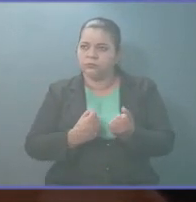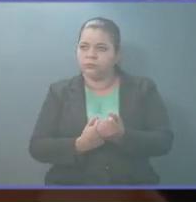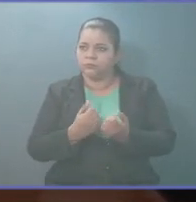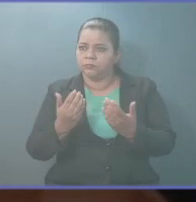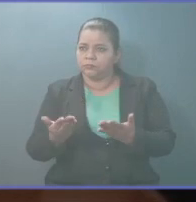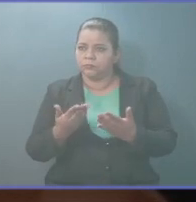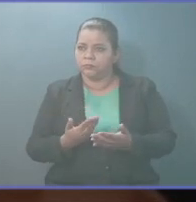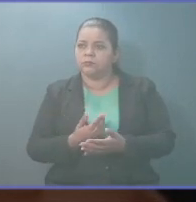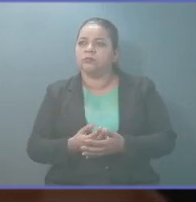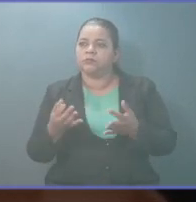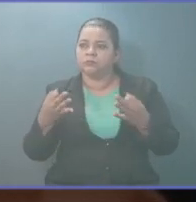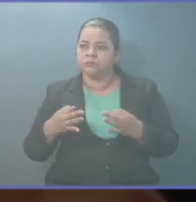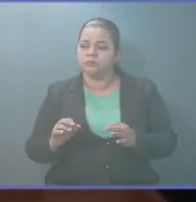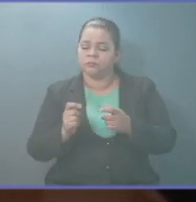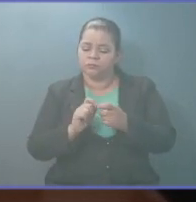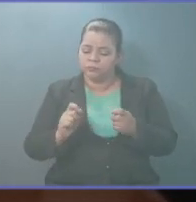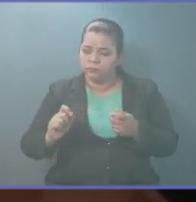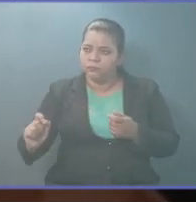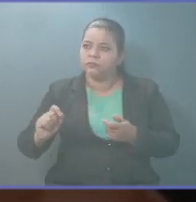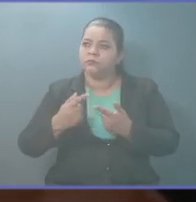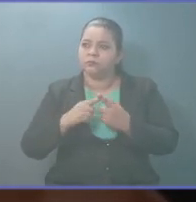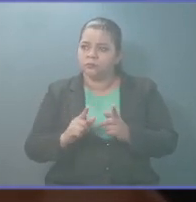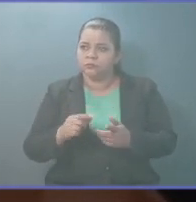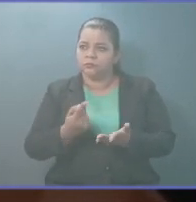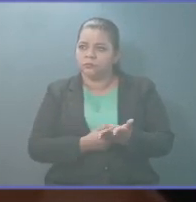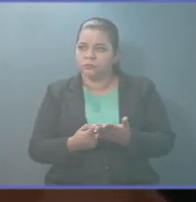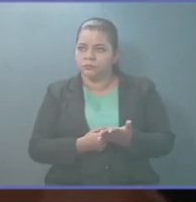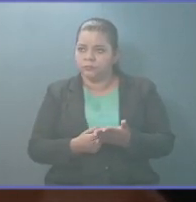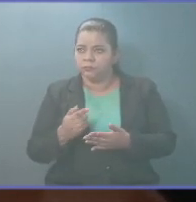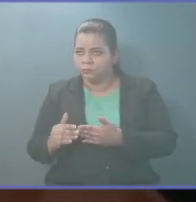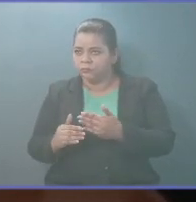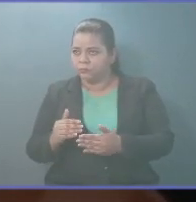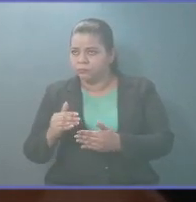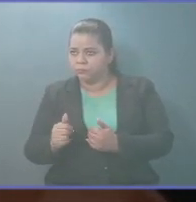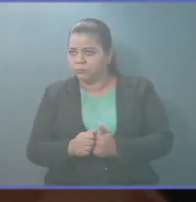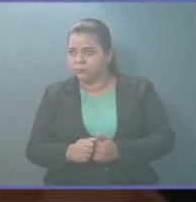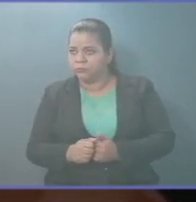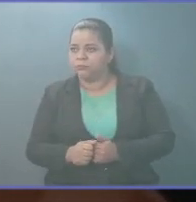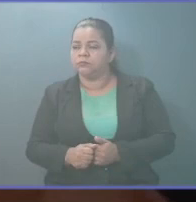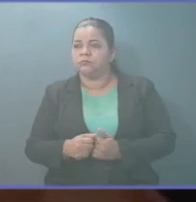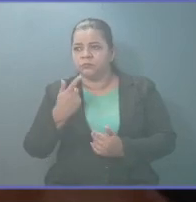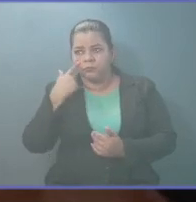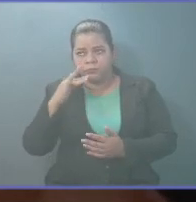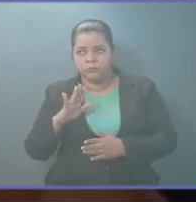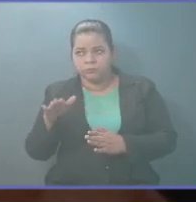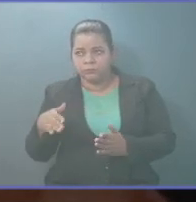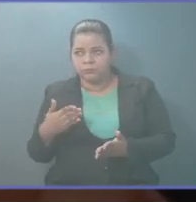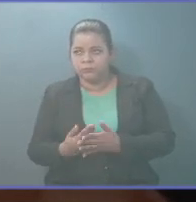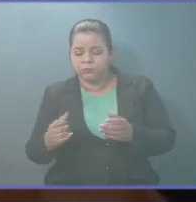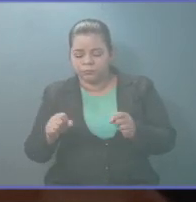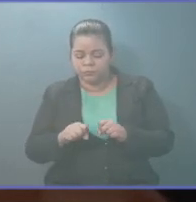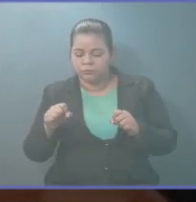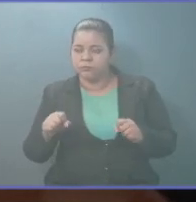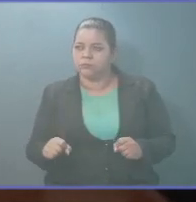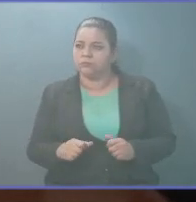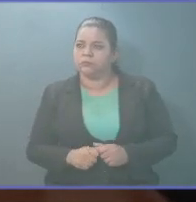expresa y escrita del tribunal para cada diligencia de investigación. Las pruebas vertidas se valorarán según el sistema de sana